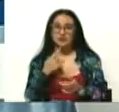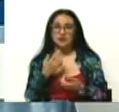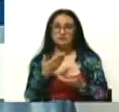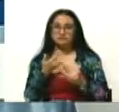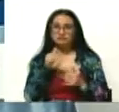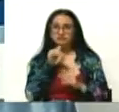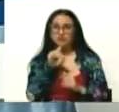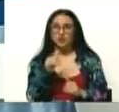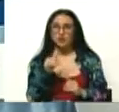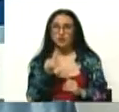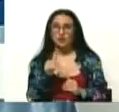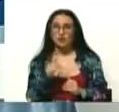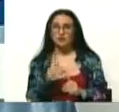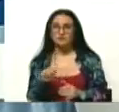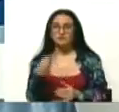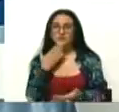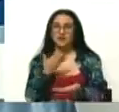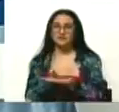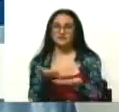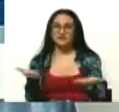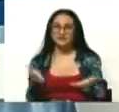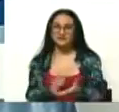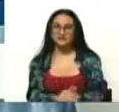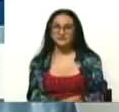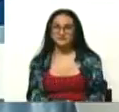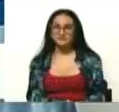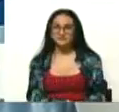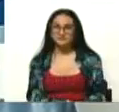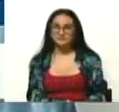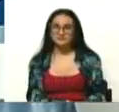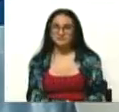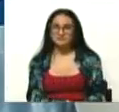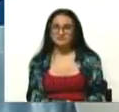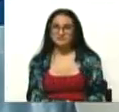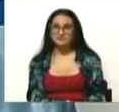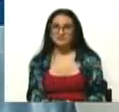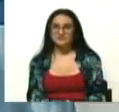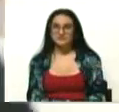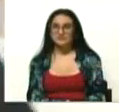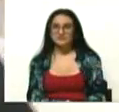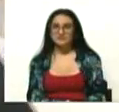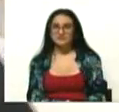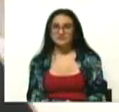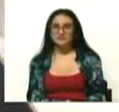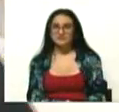y los derechos humanos. Muchas gracias. Gracias.